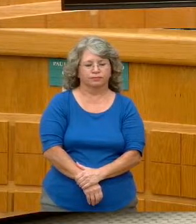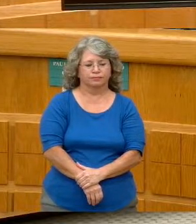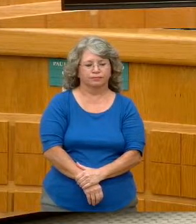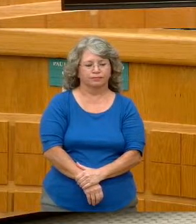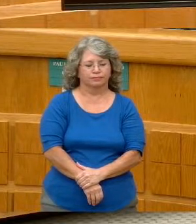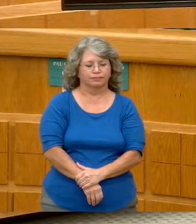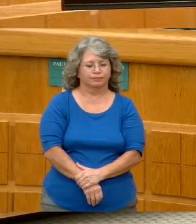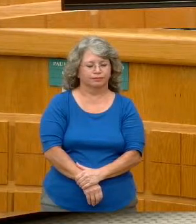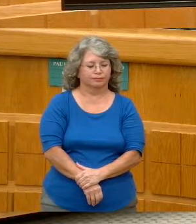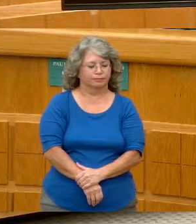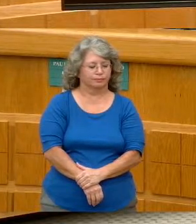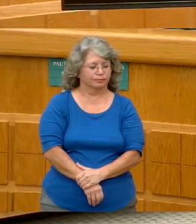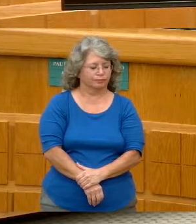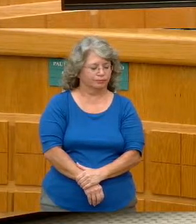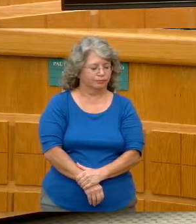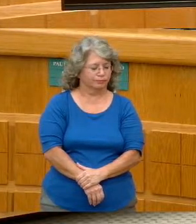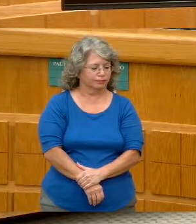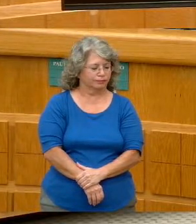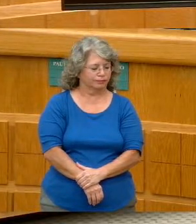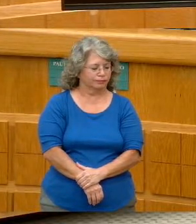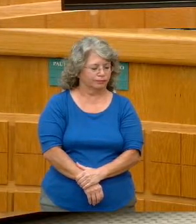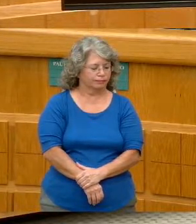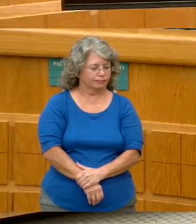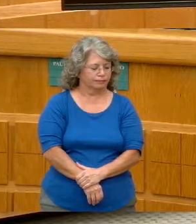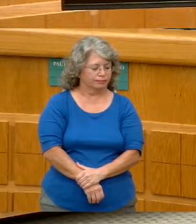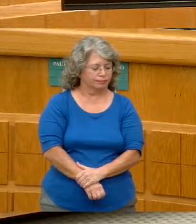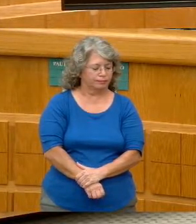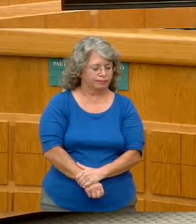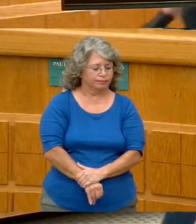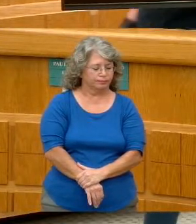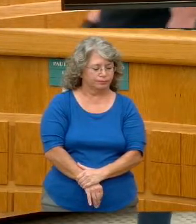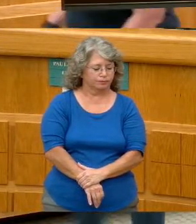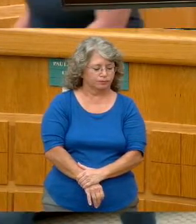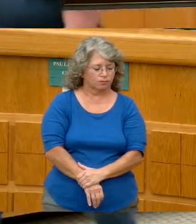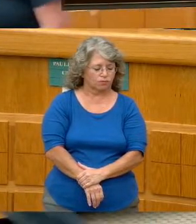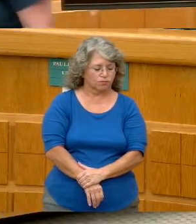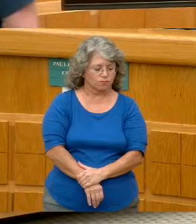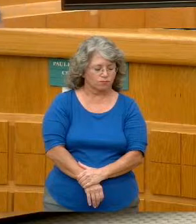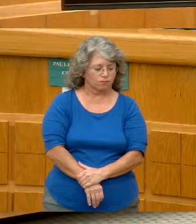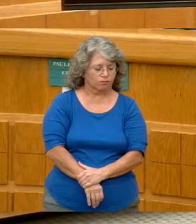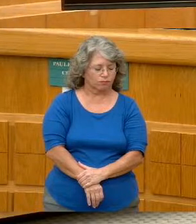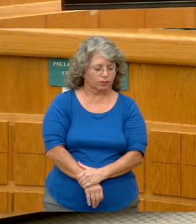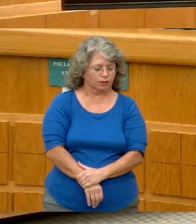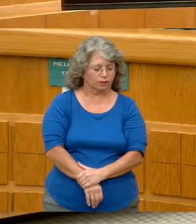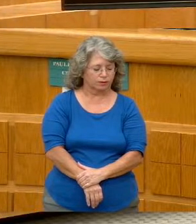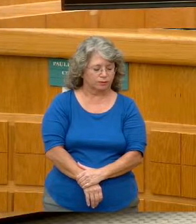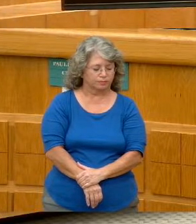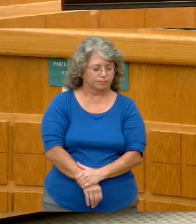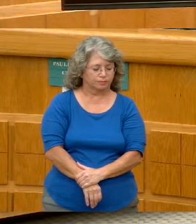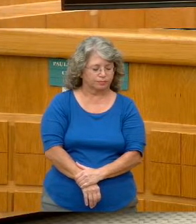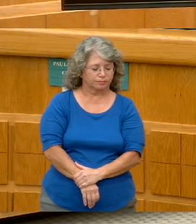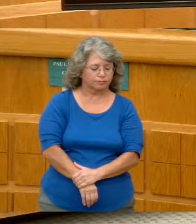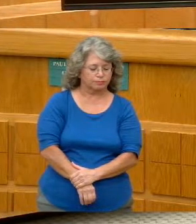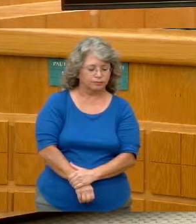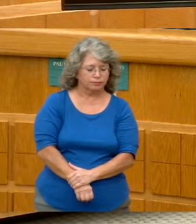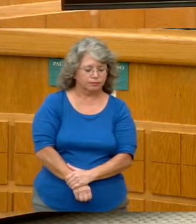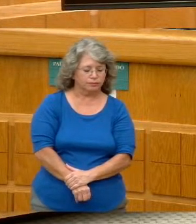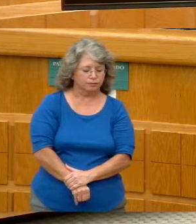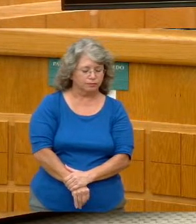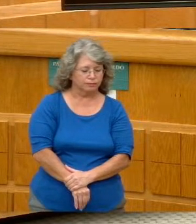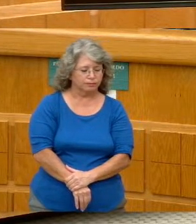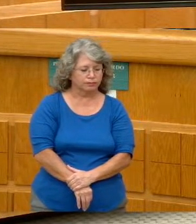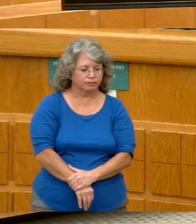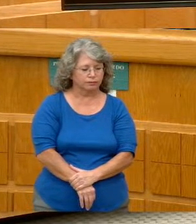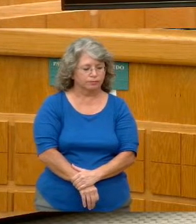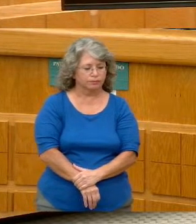24 de septiembre. Las opciones de visita se ampliarán a centros de cuidados para personas mayores, así como de vida asistida, entre otros. Una